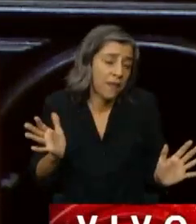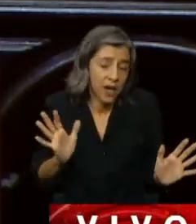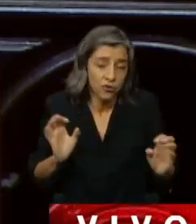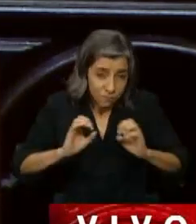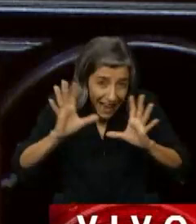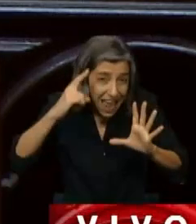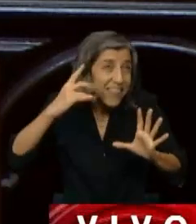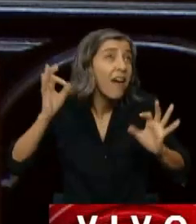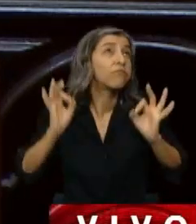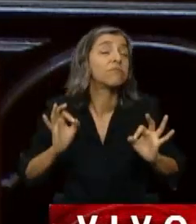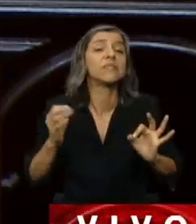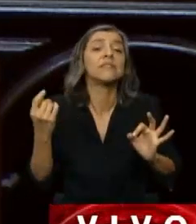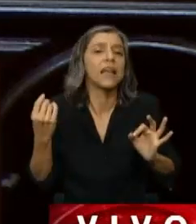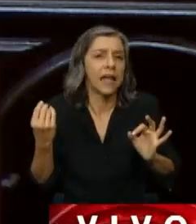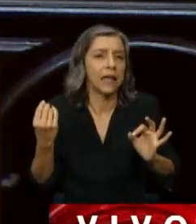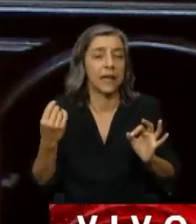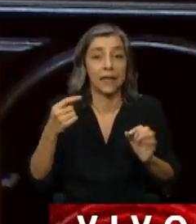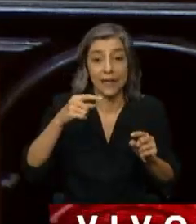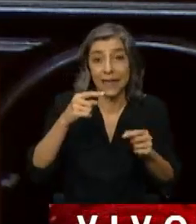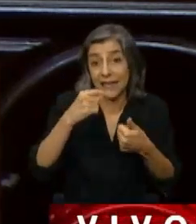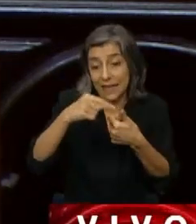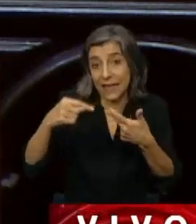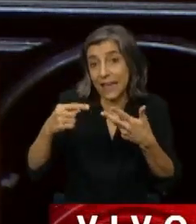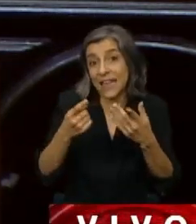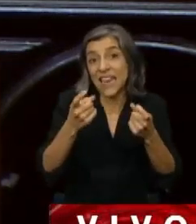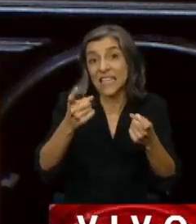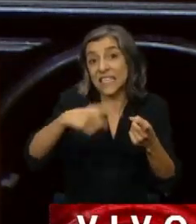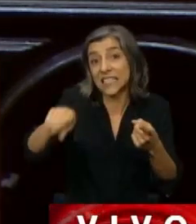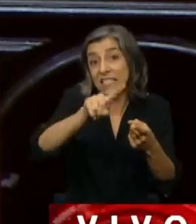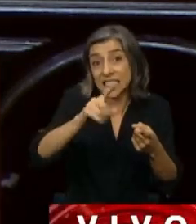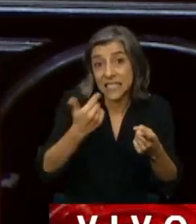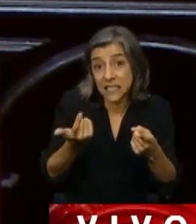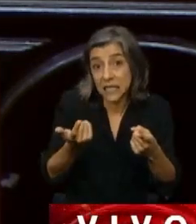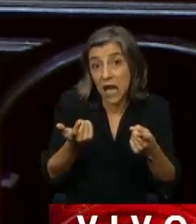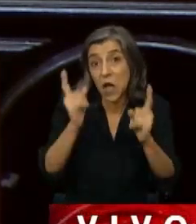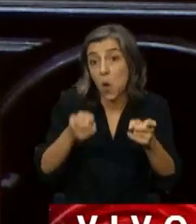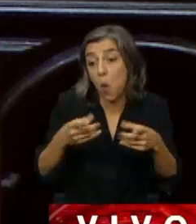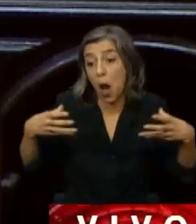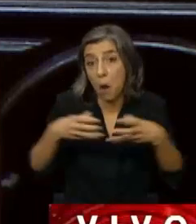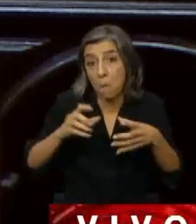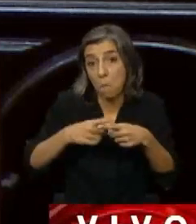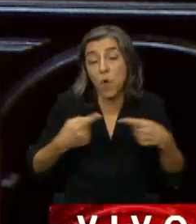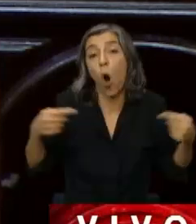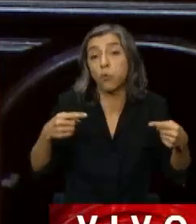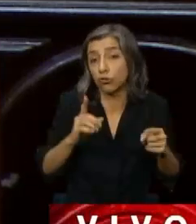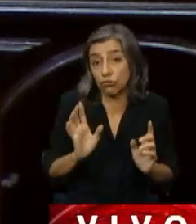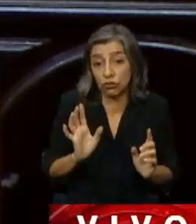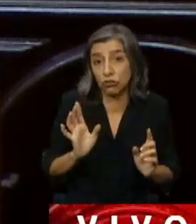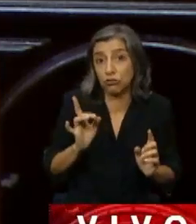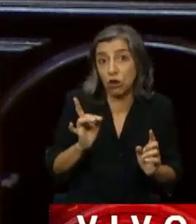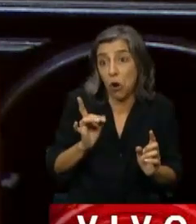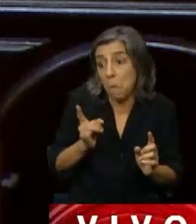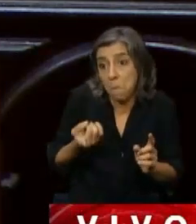presidente, es que esas necesidades tampoco están reflejadas en la agenda de la oposición. Oposición que se ha reunido 2